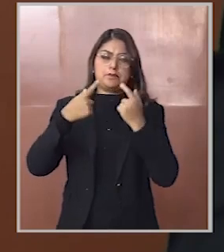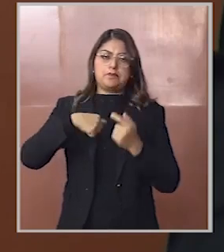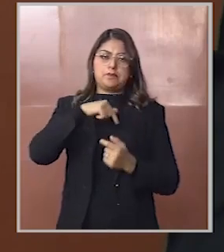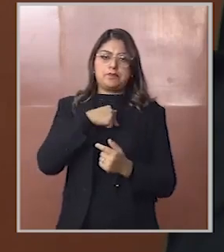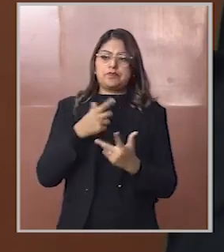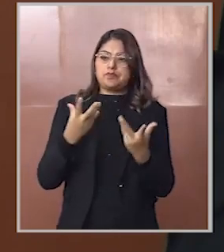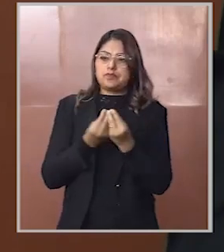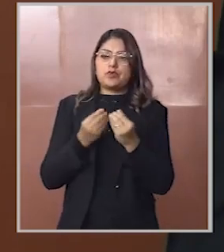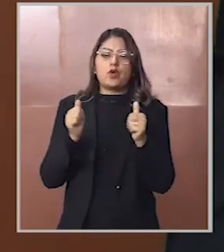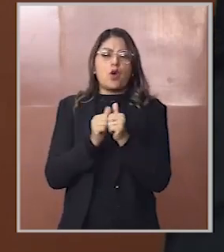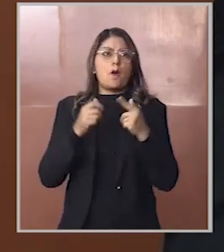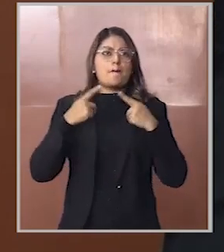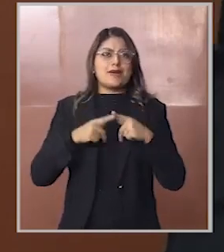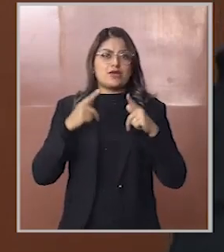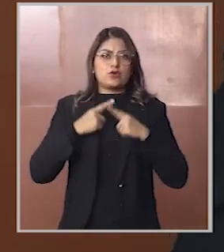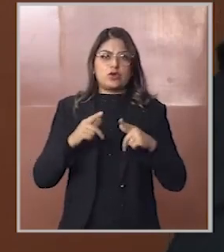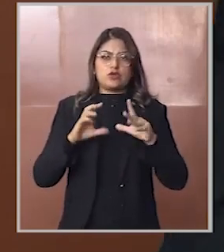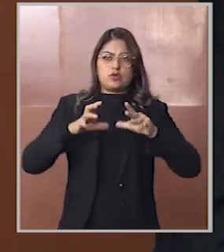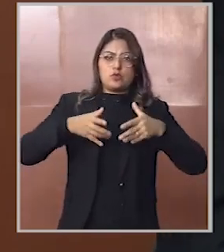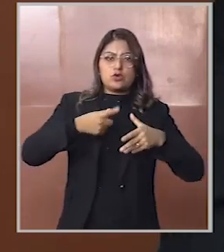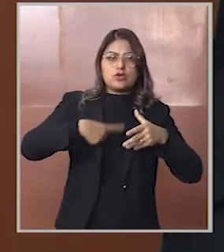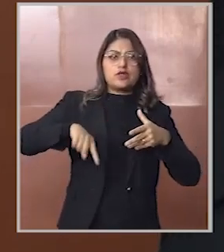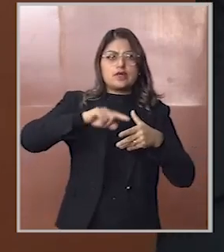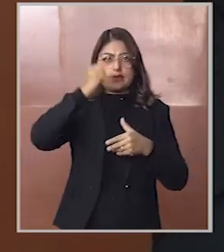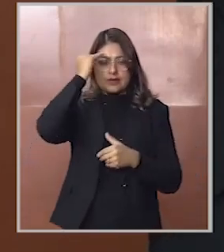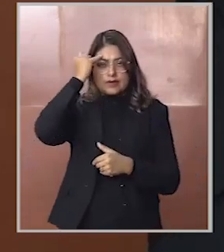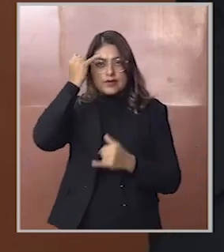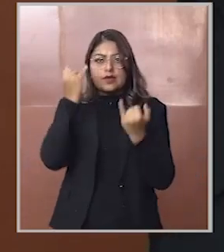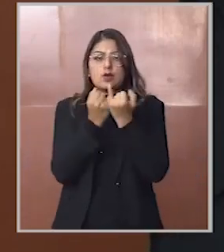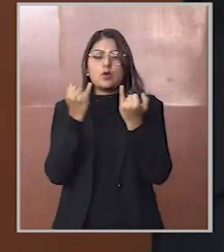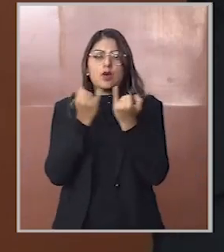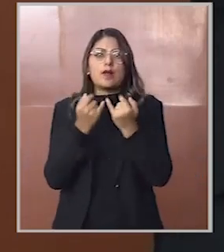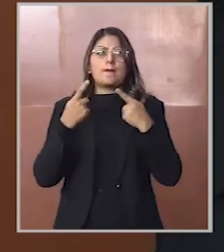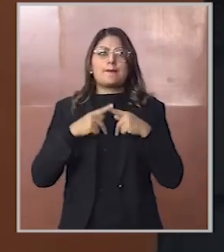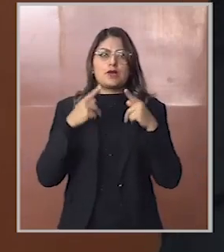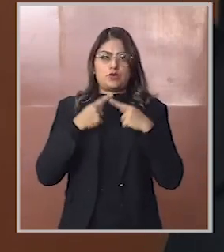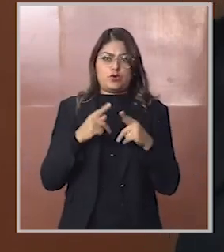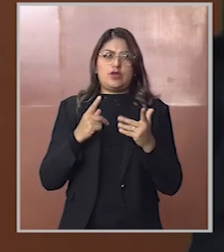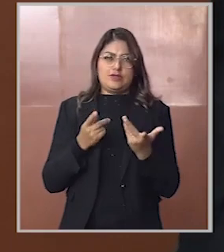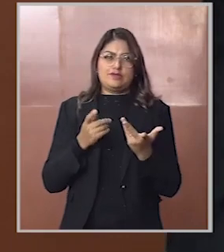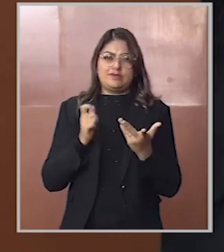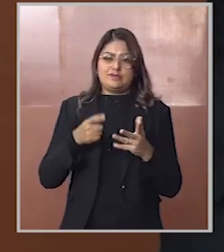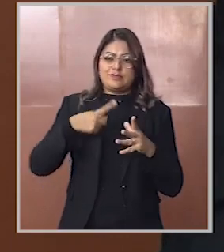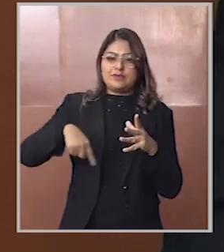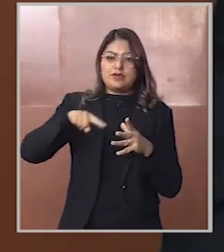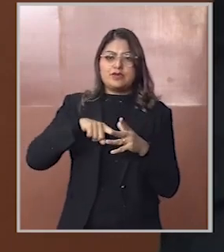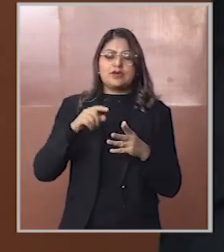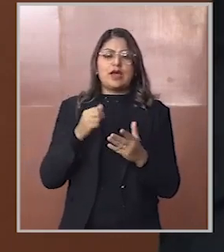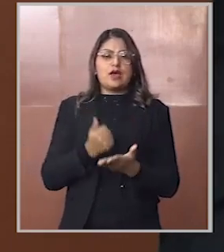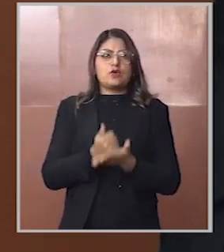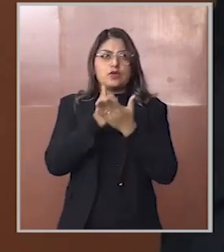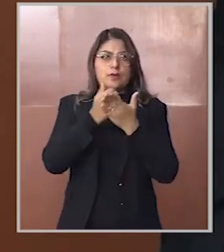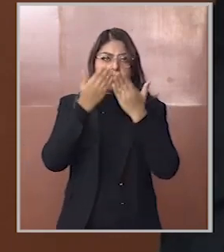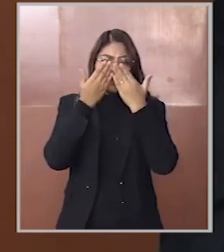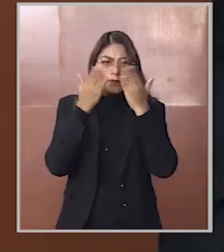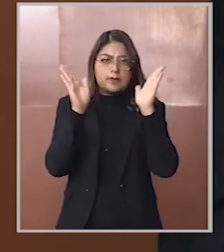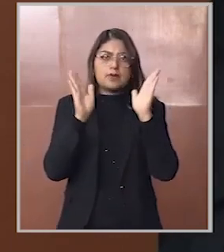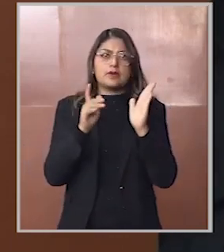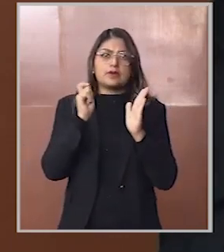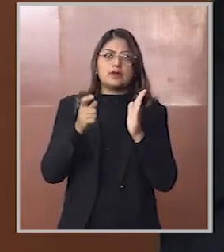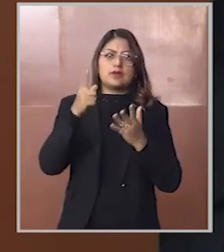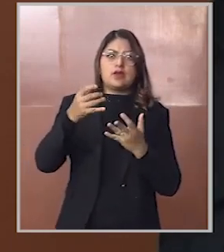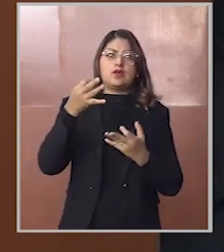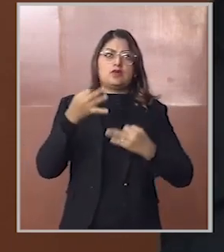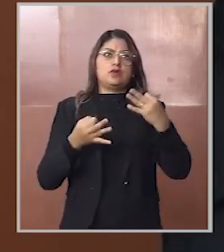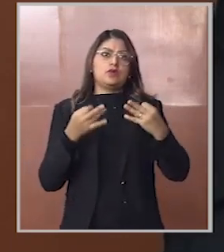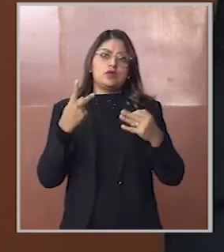de los derechos de los pueblos y comunidades personas indígenas y personas afromexicanas requiere de acciones concretas que amplíen sus posibilidades de acceso